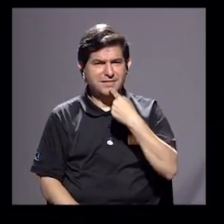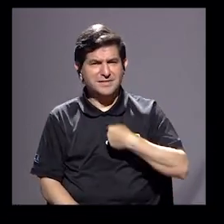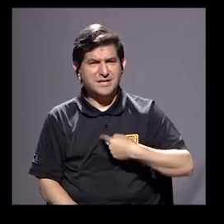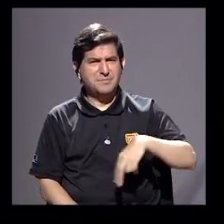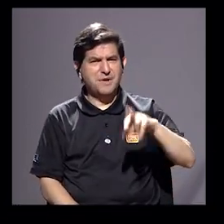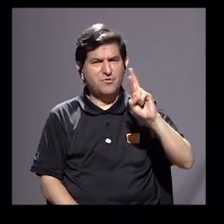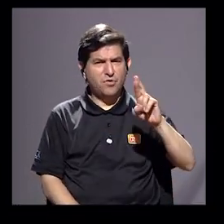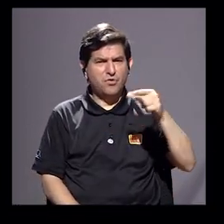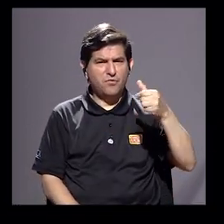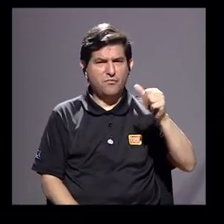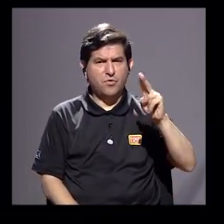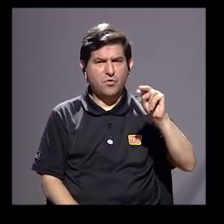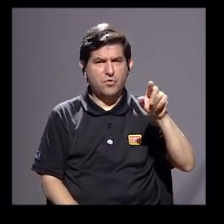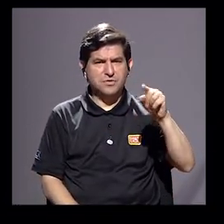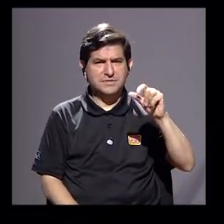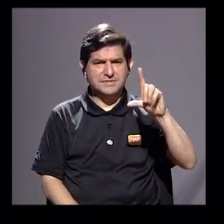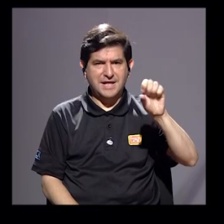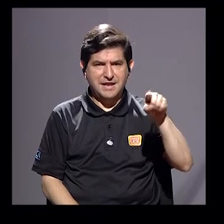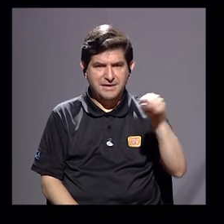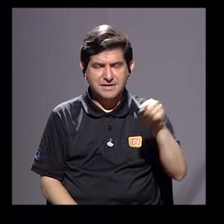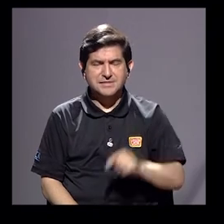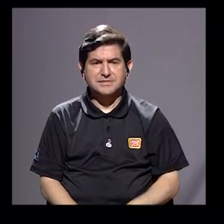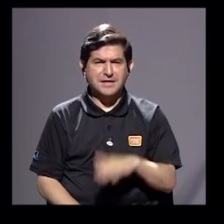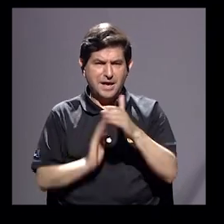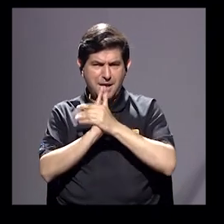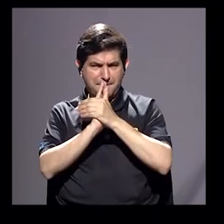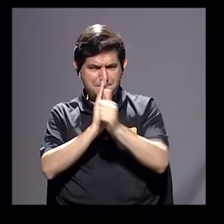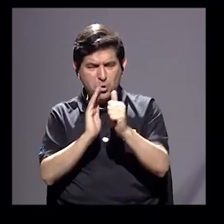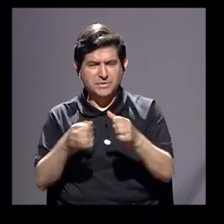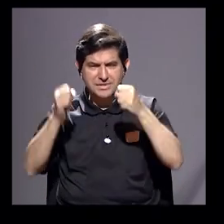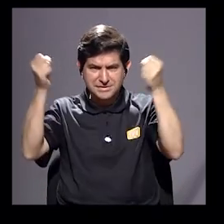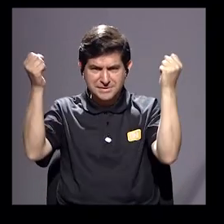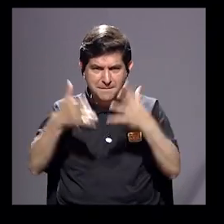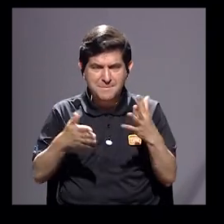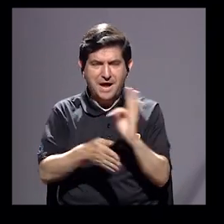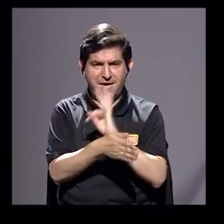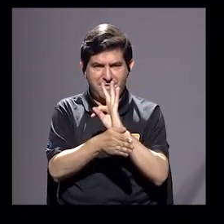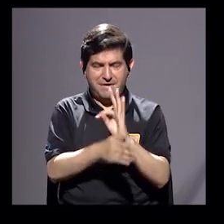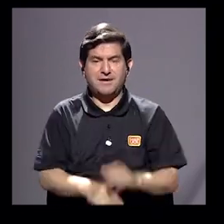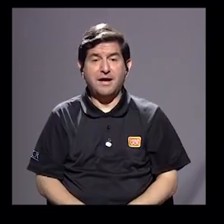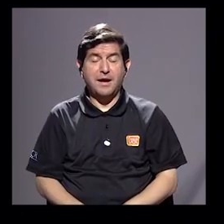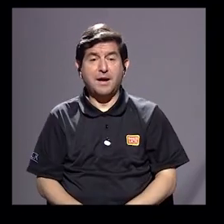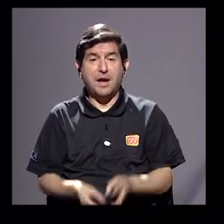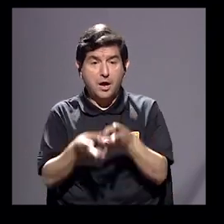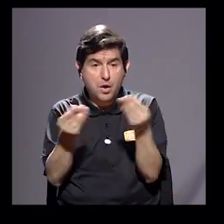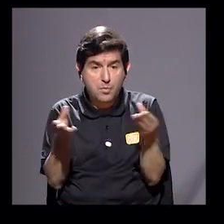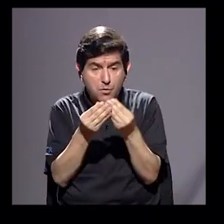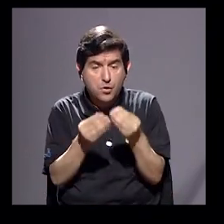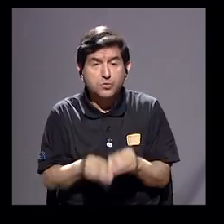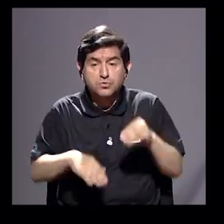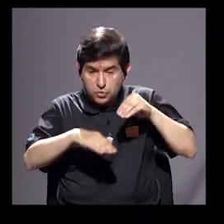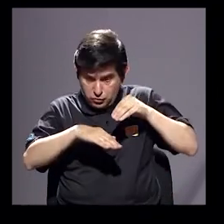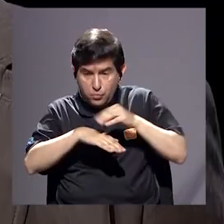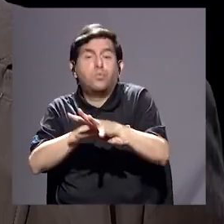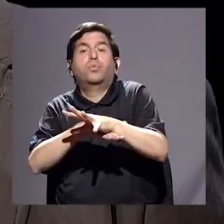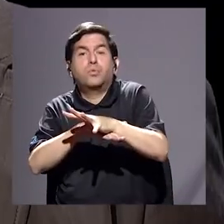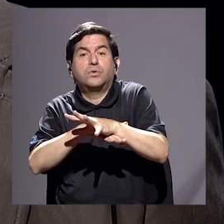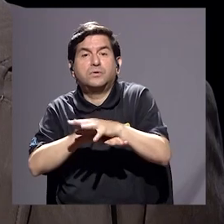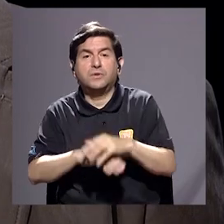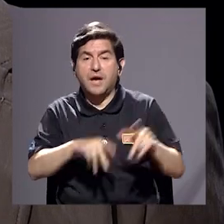que siempre la televisión va a tener una potencia mágica porque casualmente esa producción audiovisual calaba mucho en la audiencia